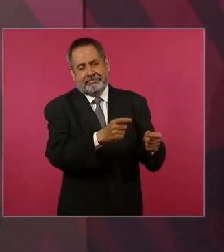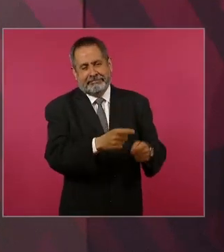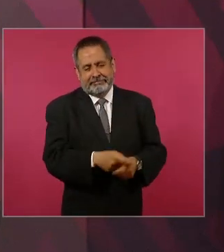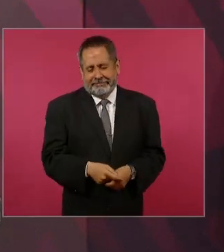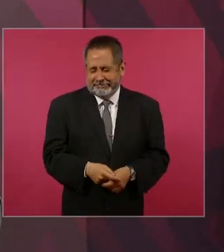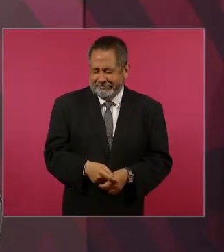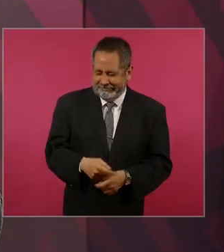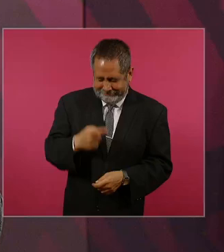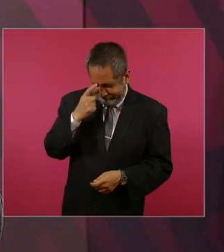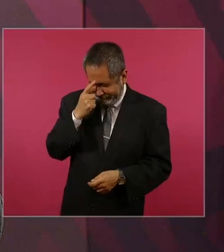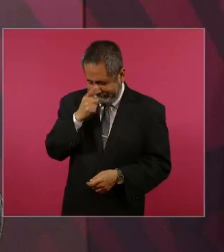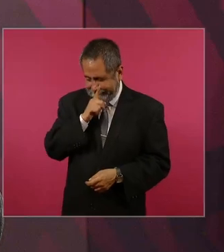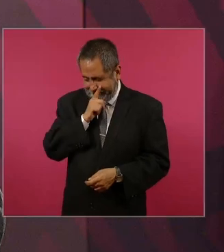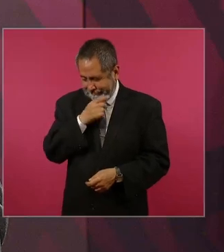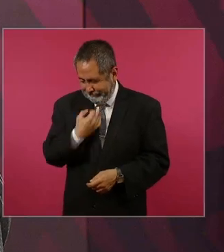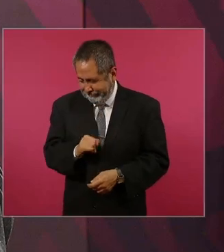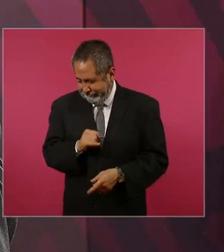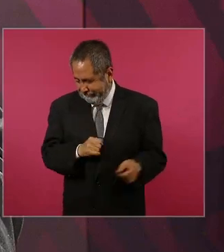irónicamente.